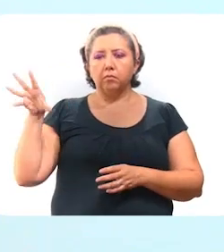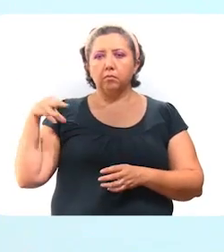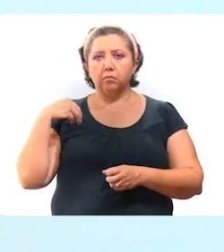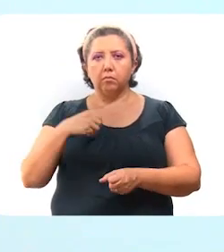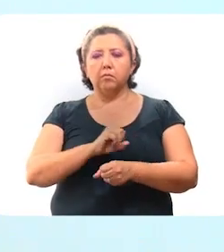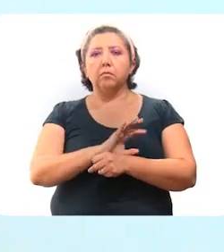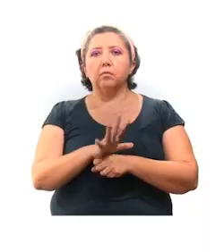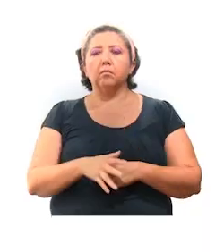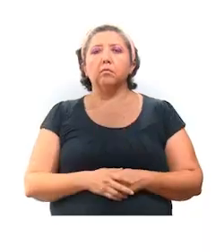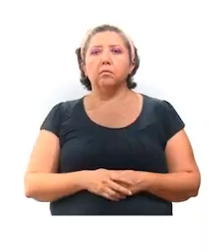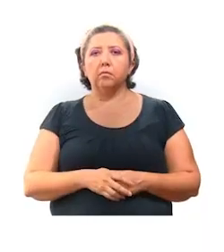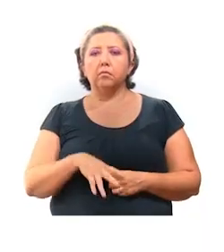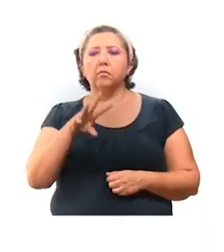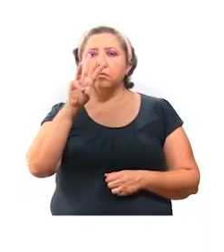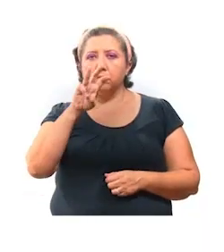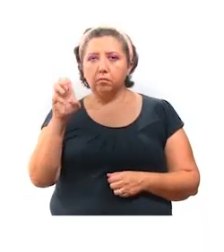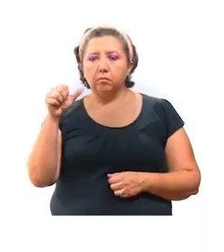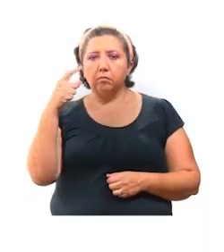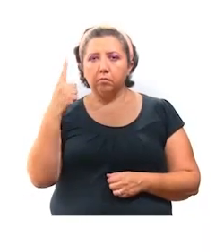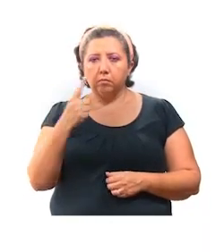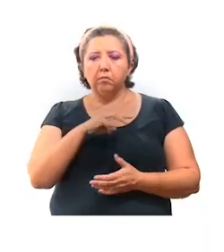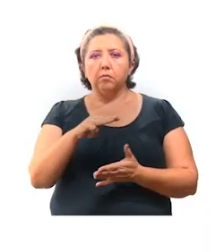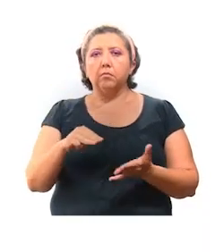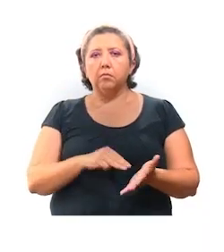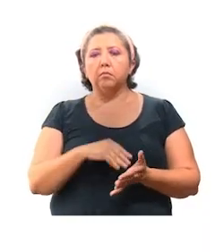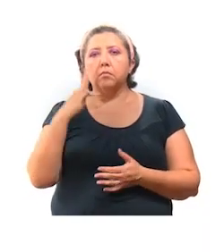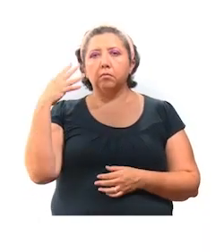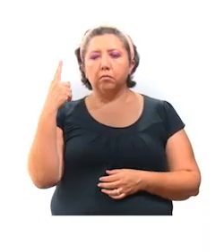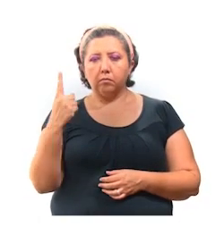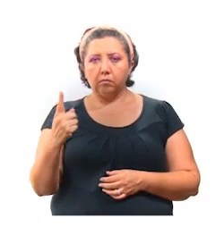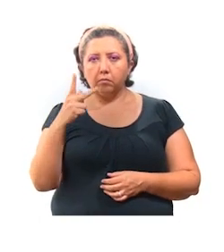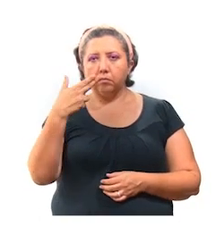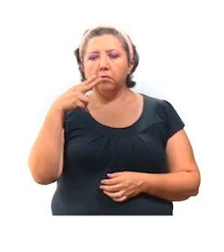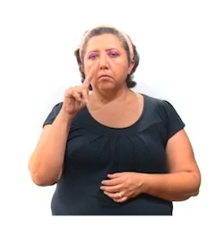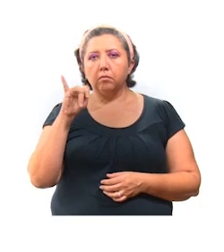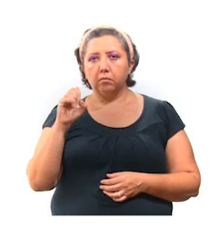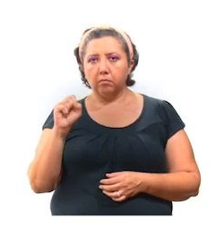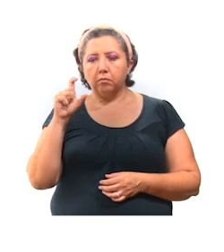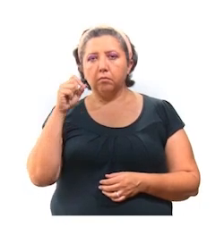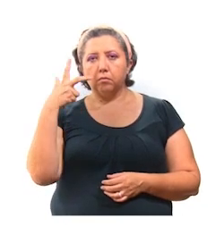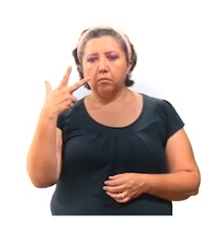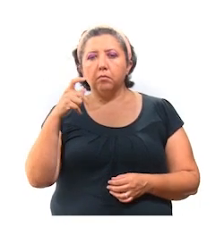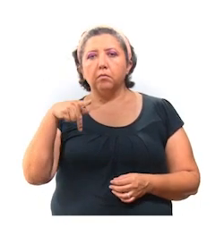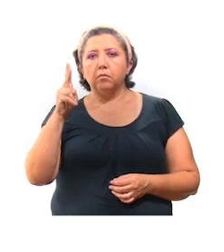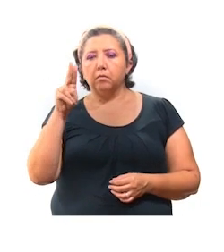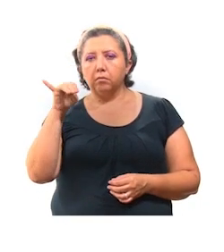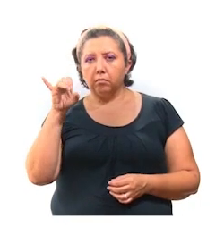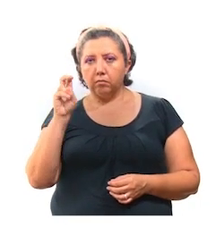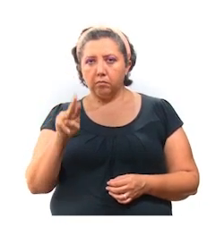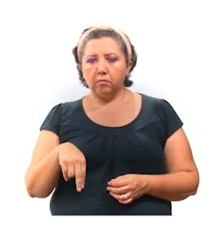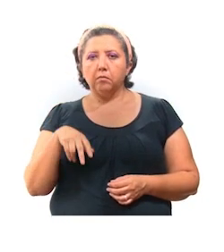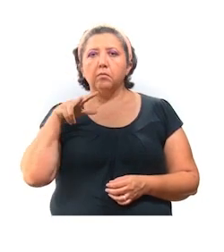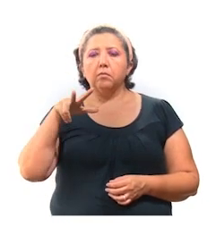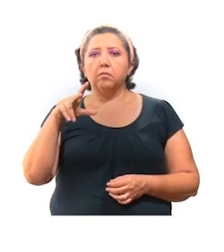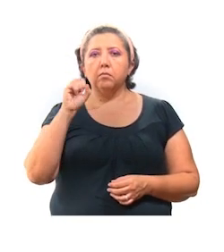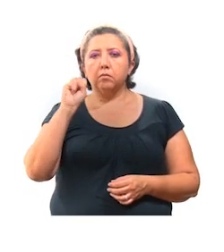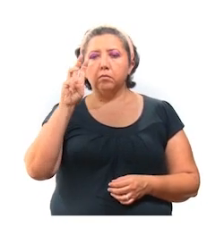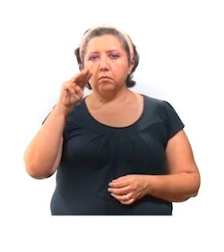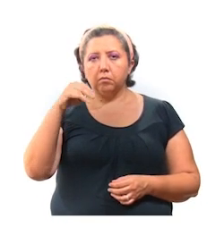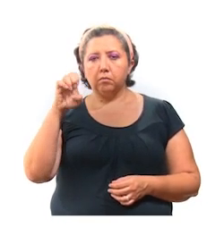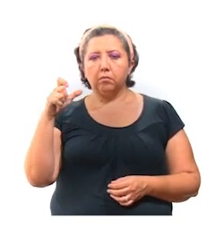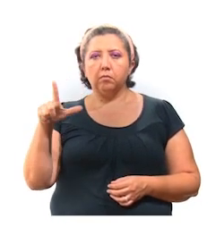contagios de coronavirus, 301 en Mérida, 51 en Junucmá, 28 en Canacín, 18 en